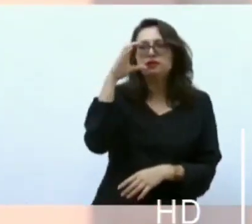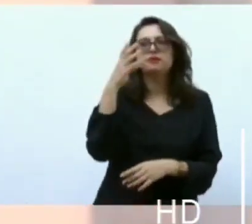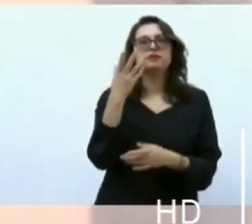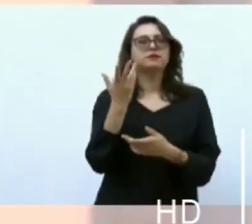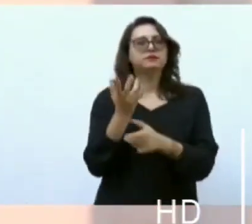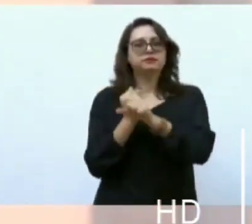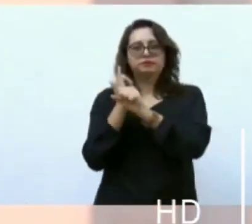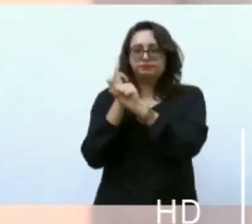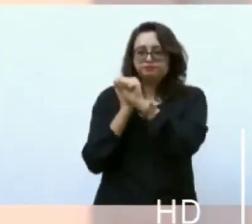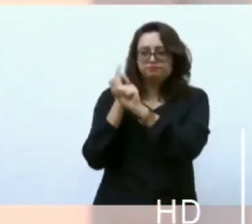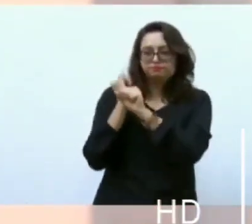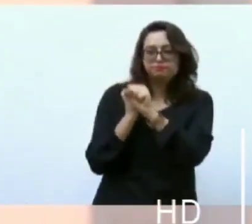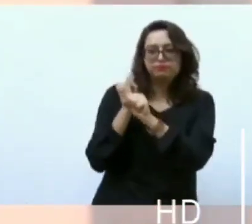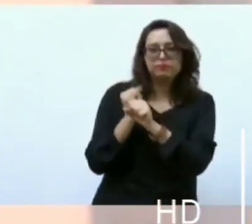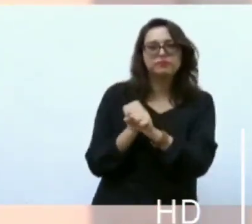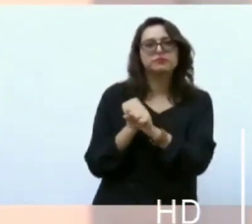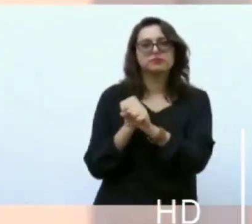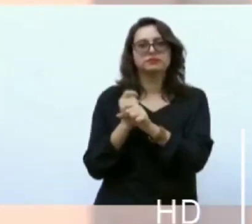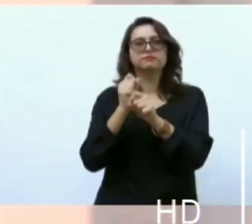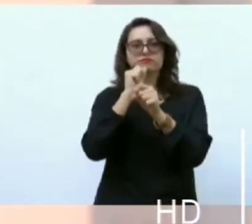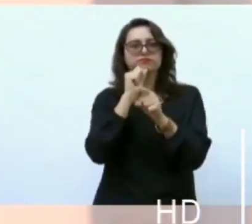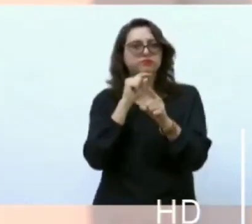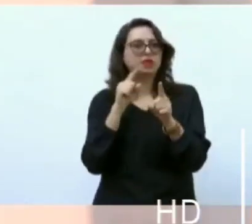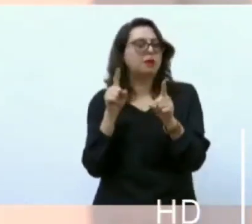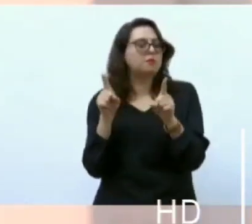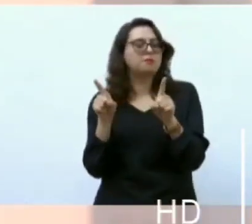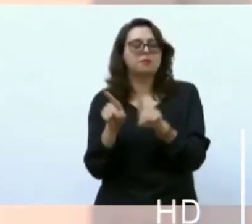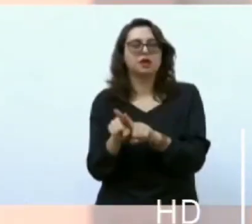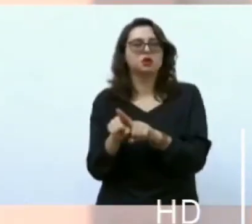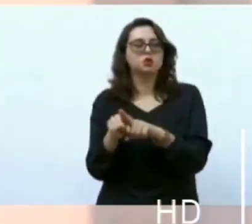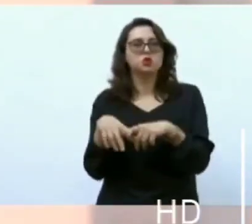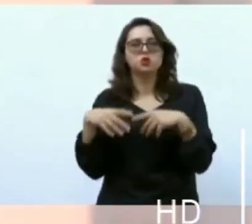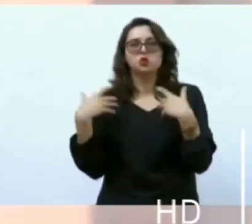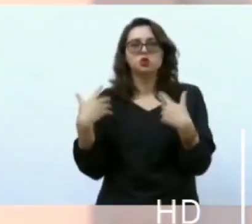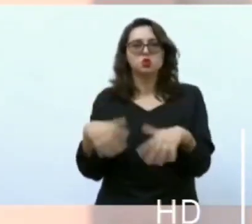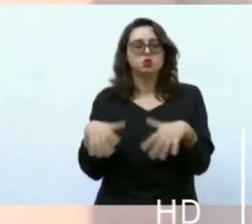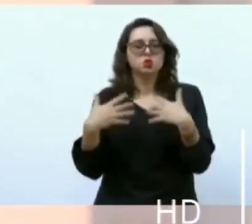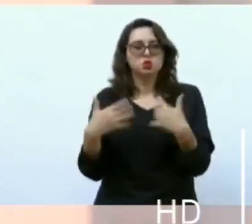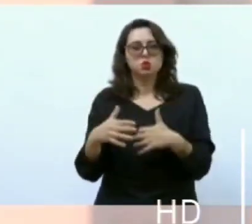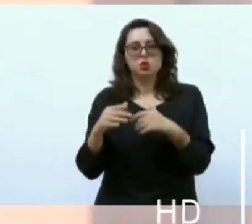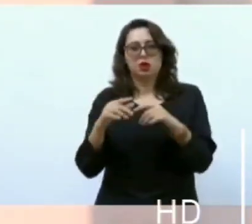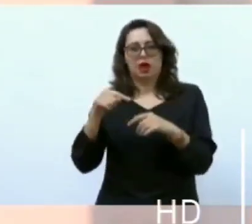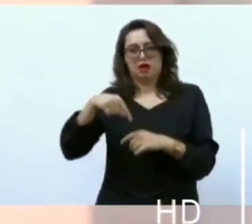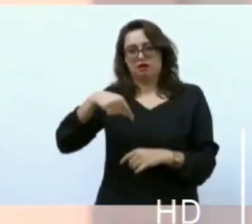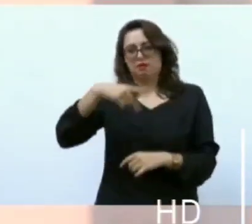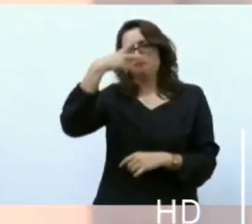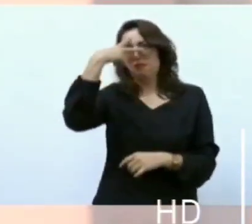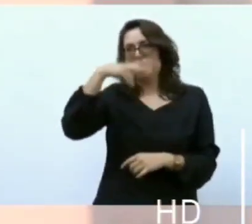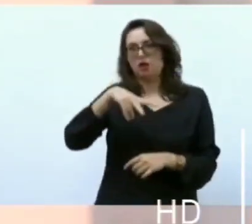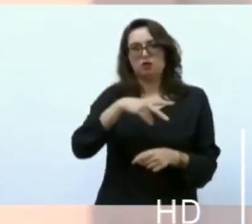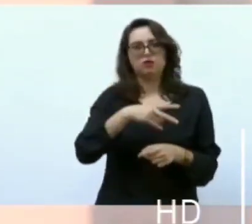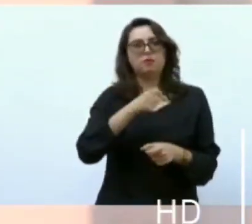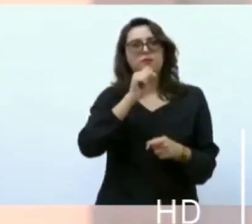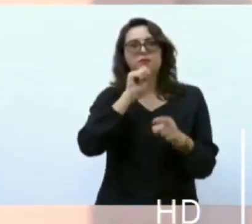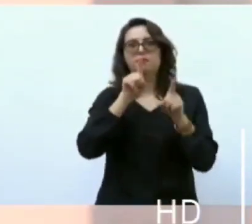estudiosos e investigadores de México y de otros países.